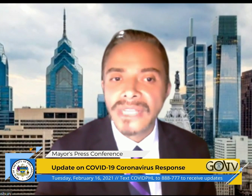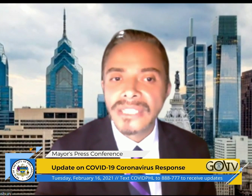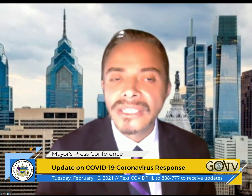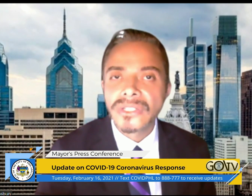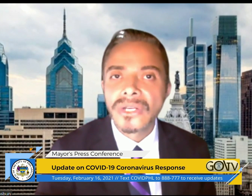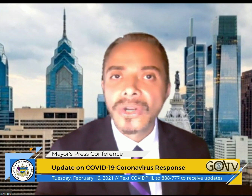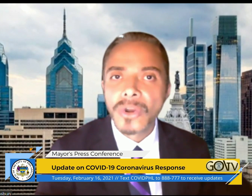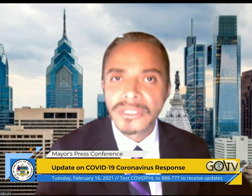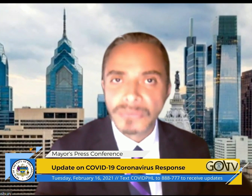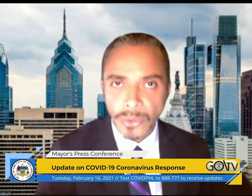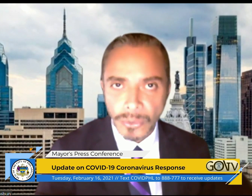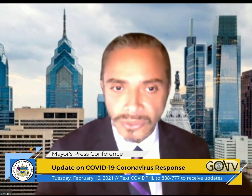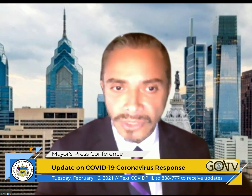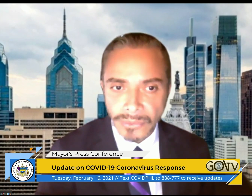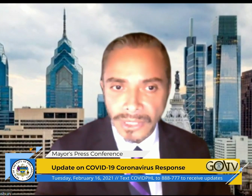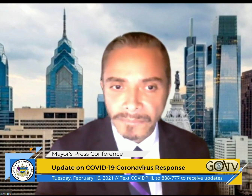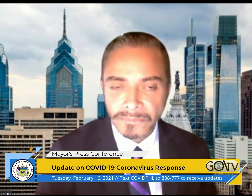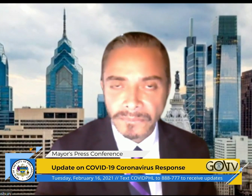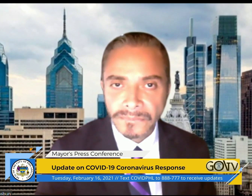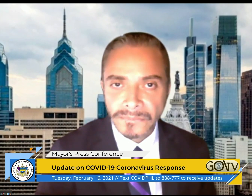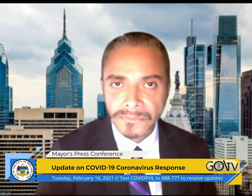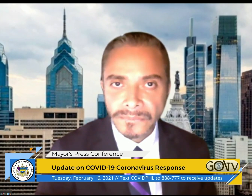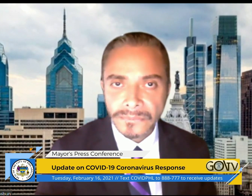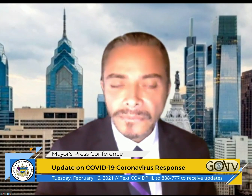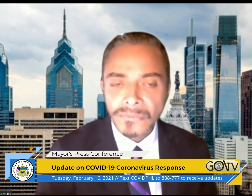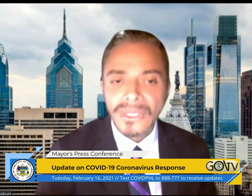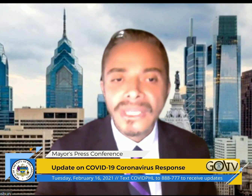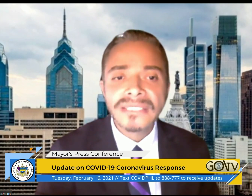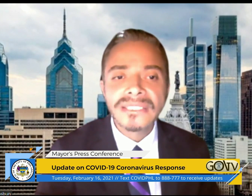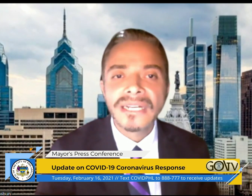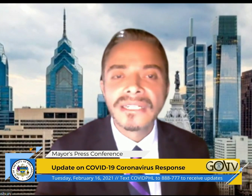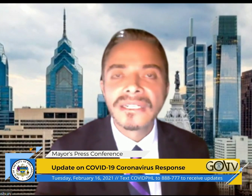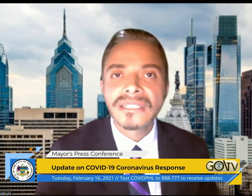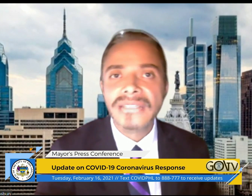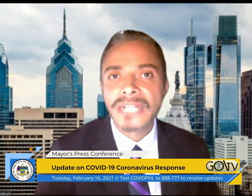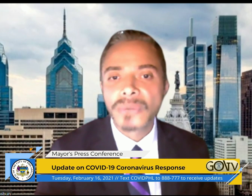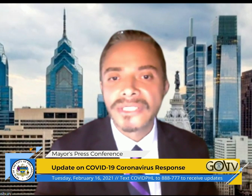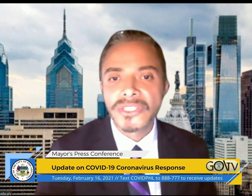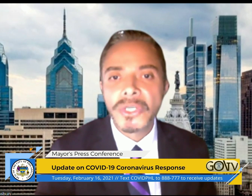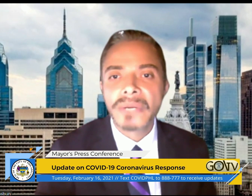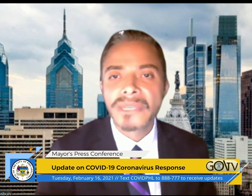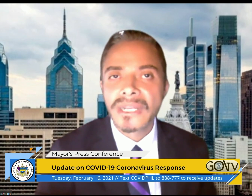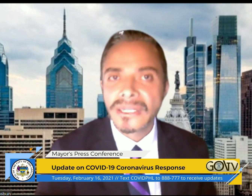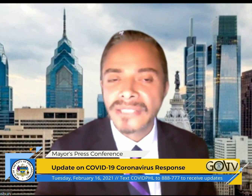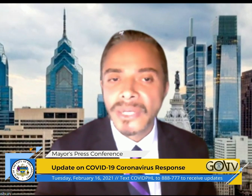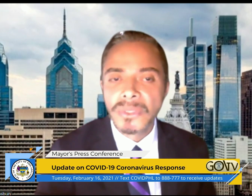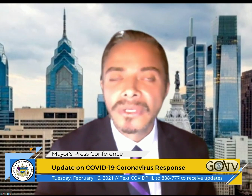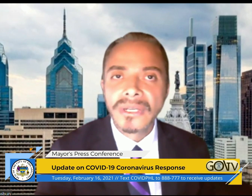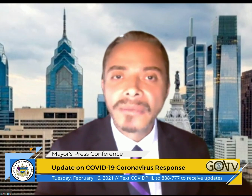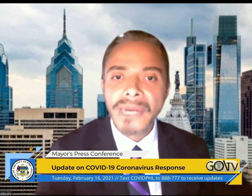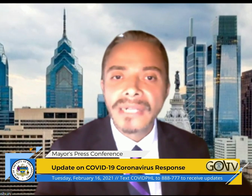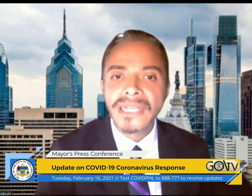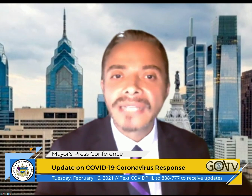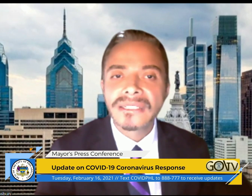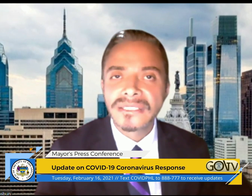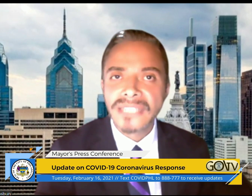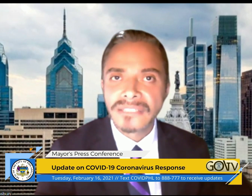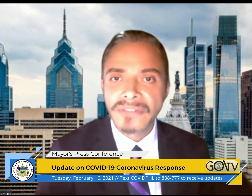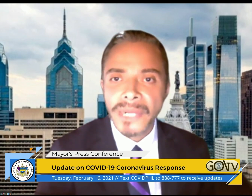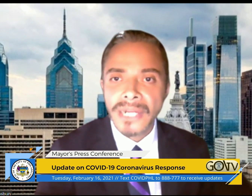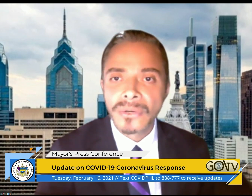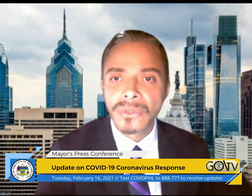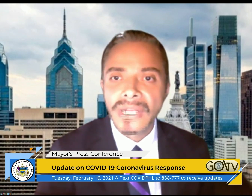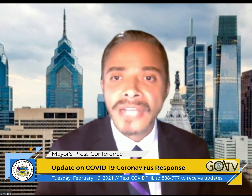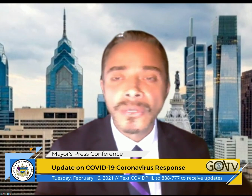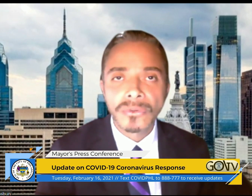los residentes lo más pronto posible. Y esta es la actualización en materia de salud para el día 16